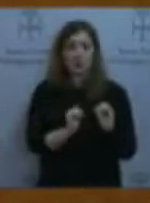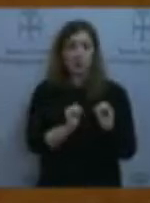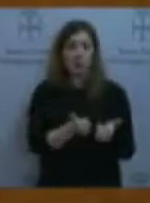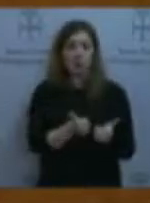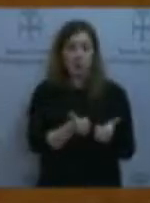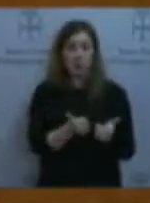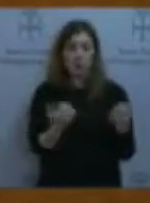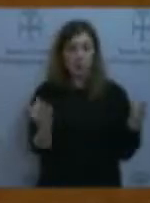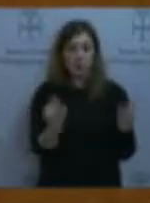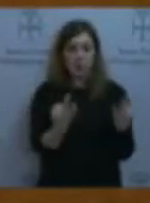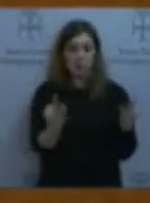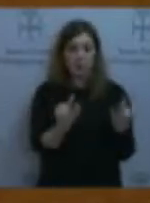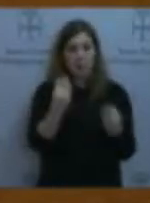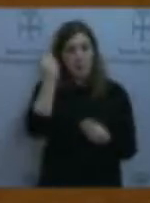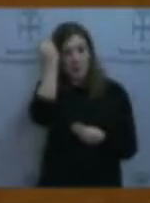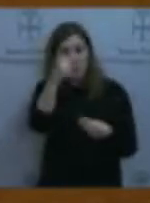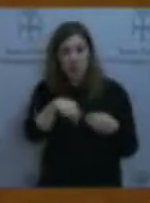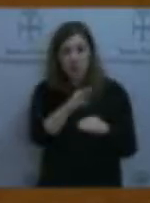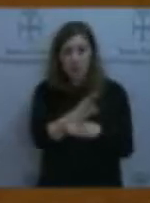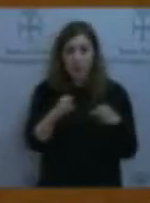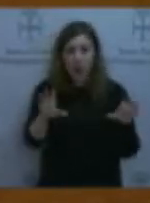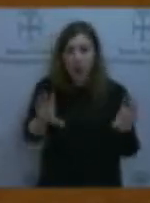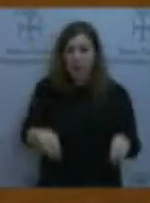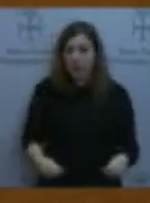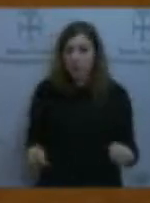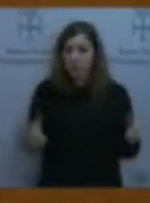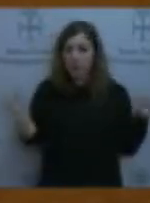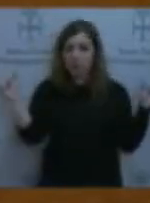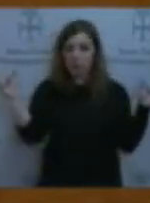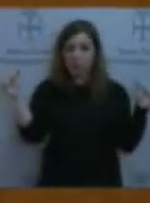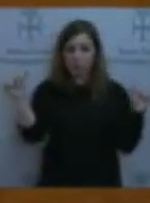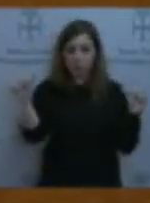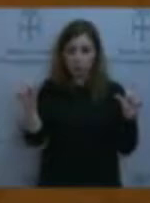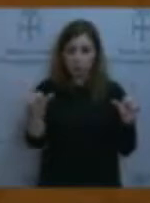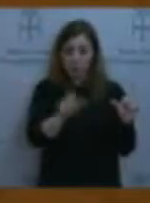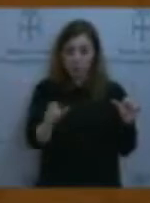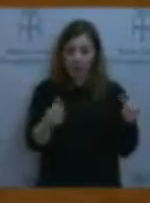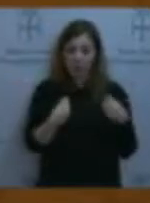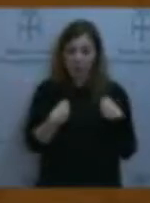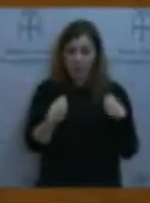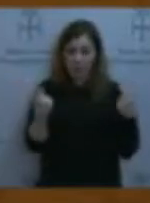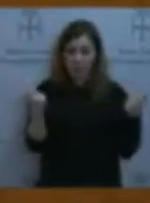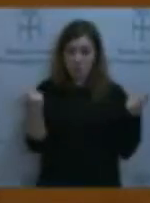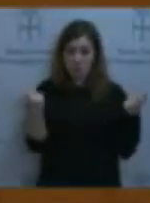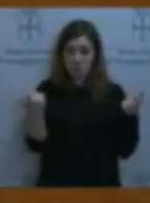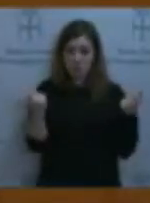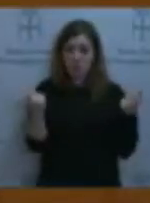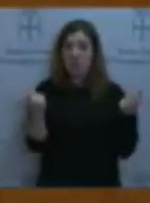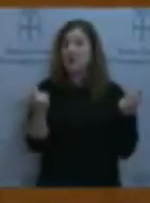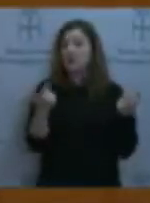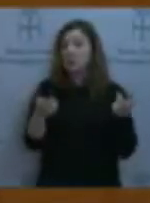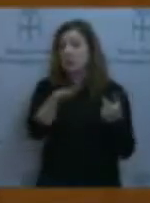se asume que el declive demográfico de Asturias es un problema central, aunque por los